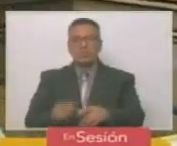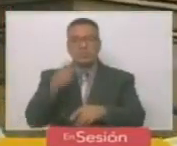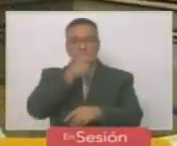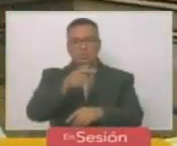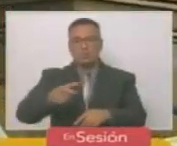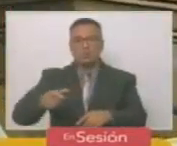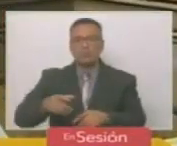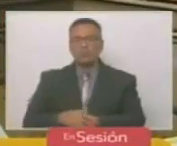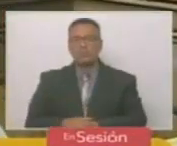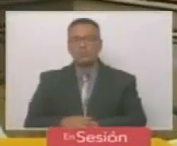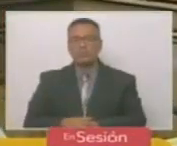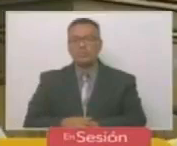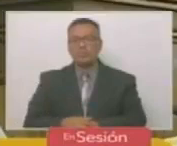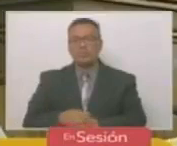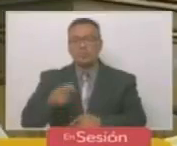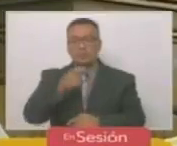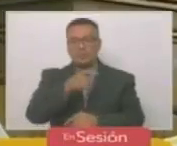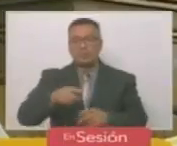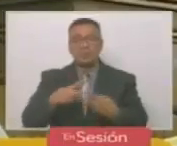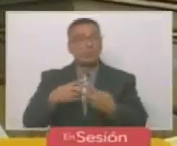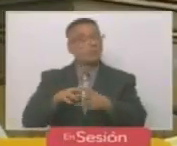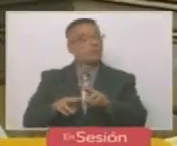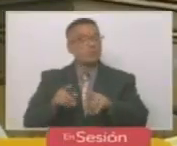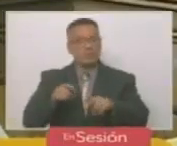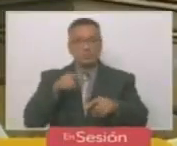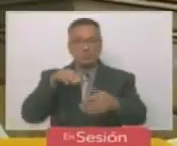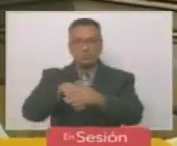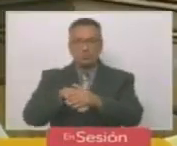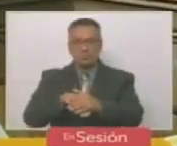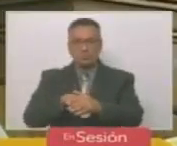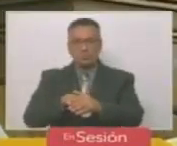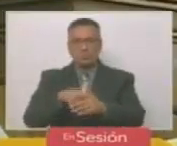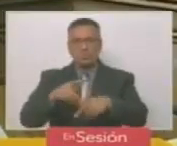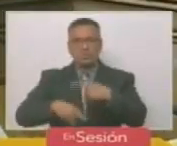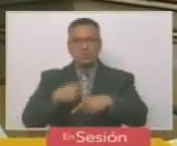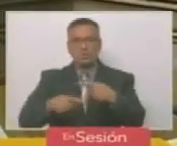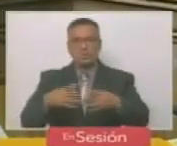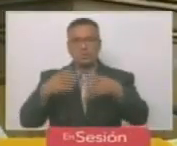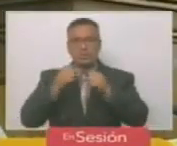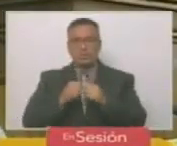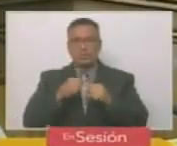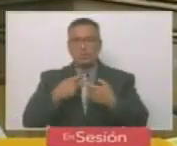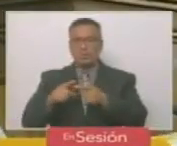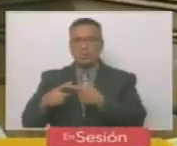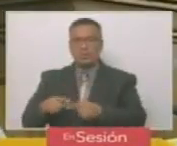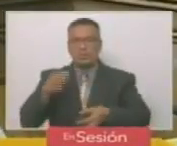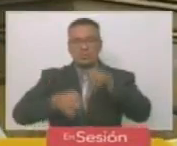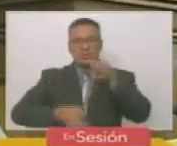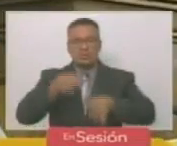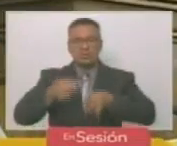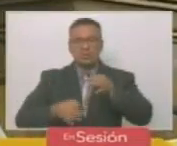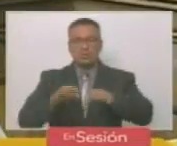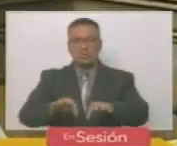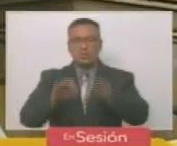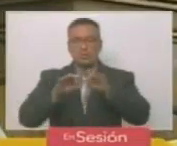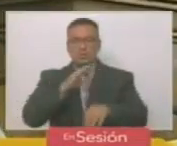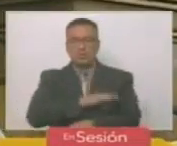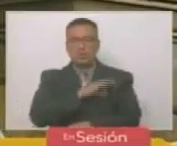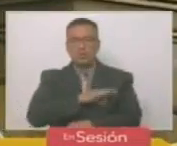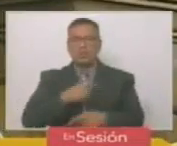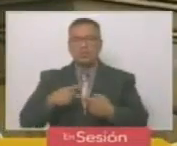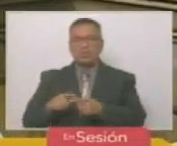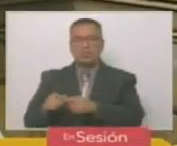que por la naturaleza de sus funciones intervengan en el proceso penal o por razones de seguridad o de interés social en los